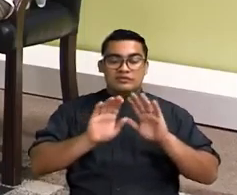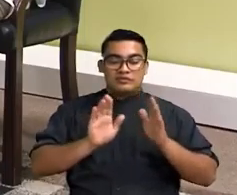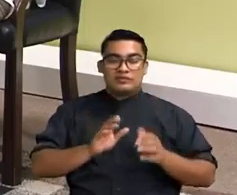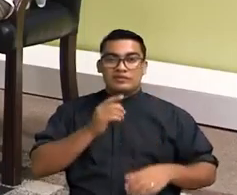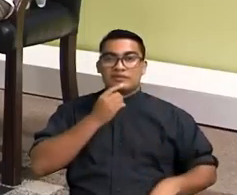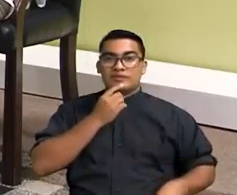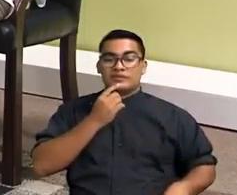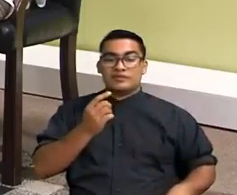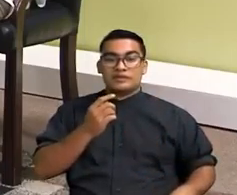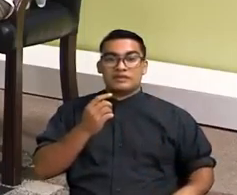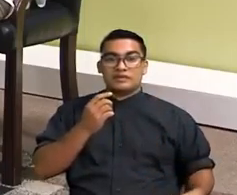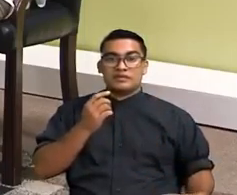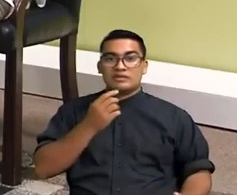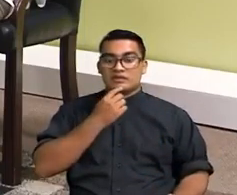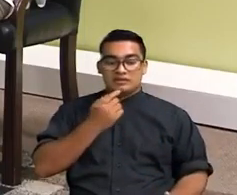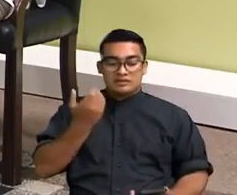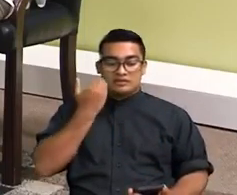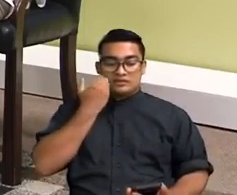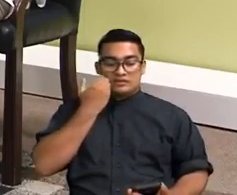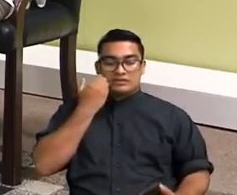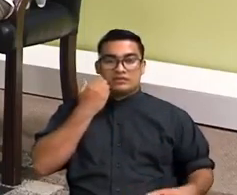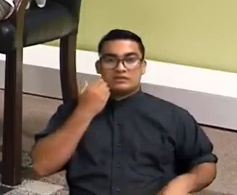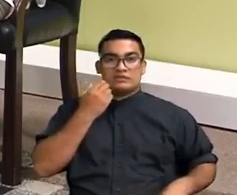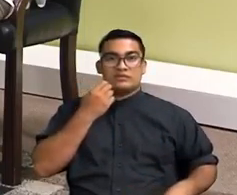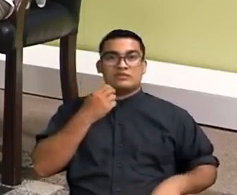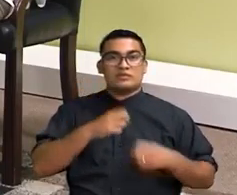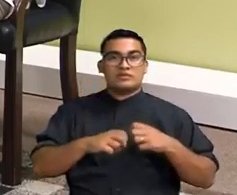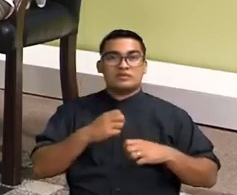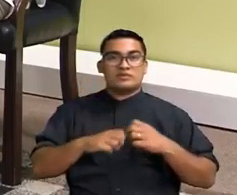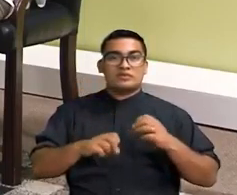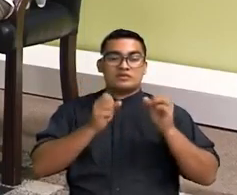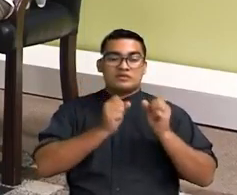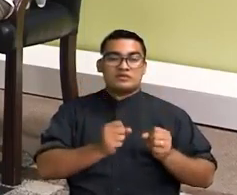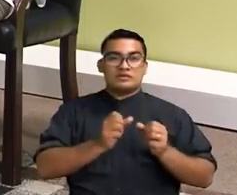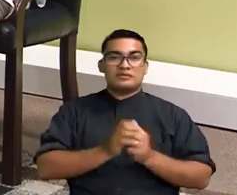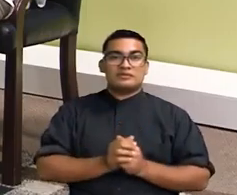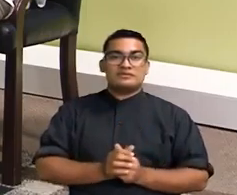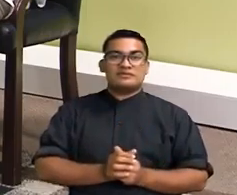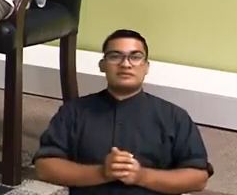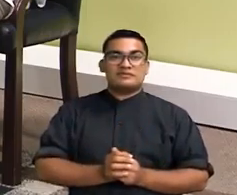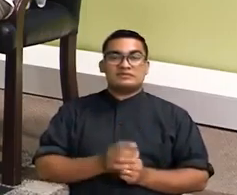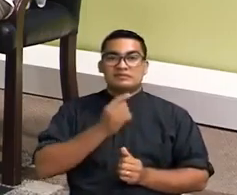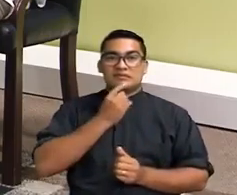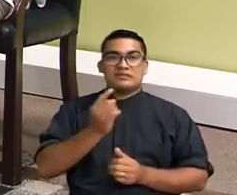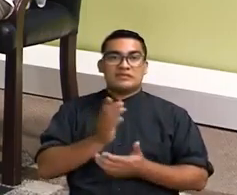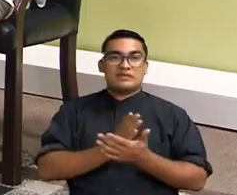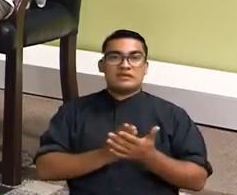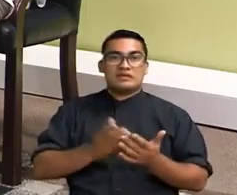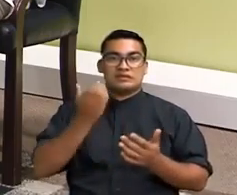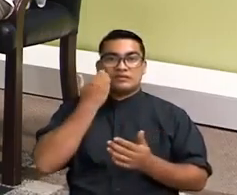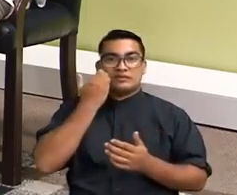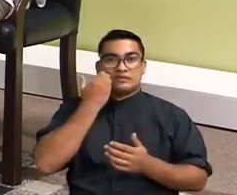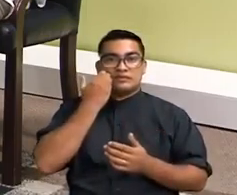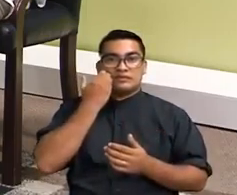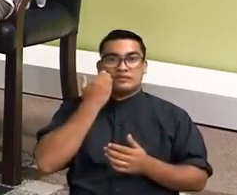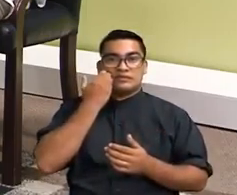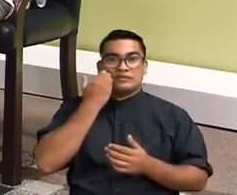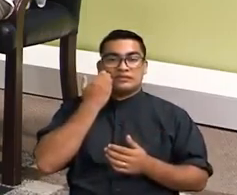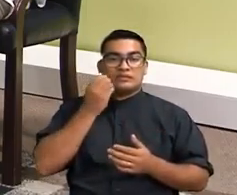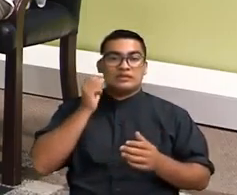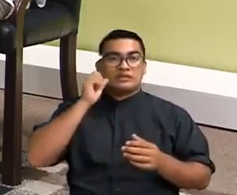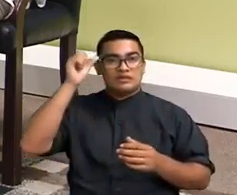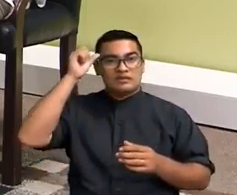Hay enfermedades que afectan principalmente a los hombres. Hay enfermedades también que afectan principalmente a nuestros